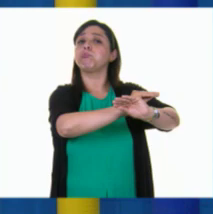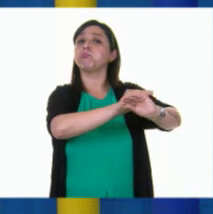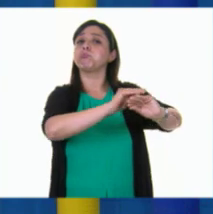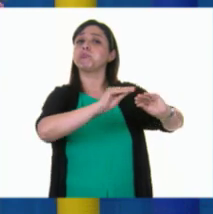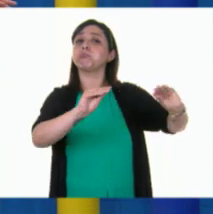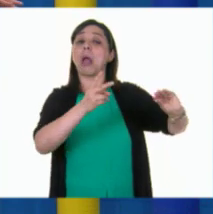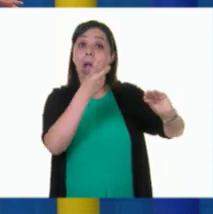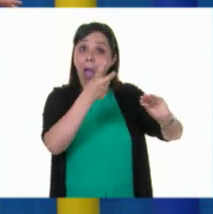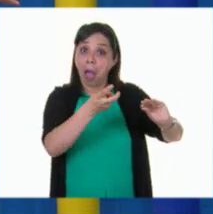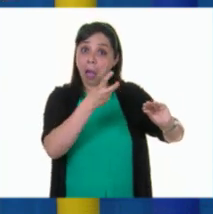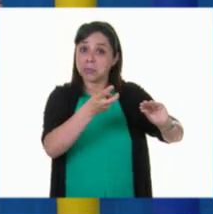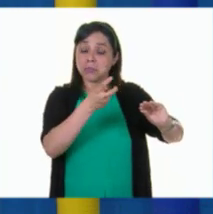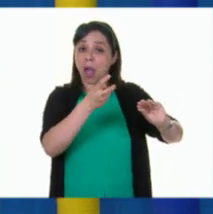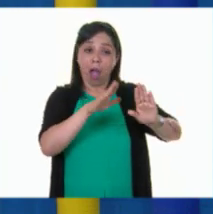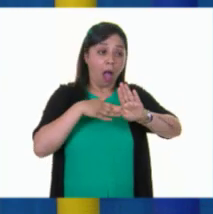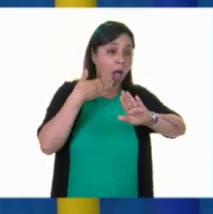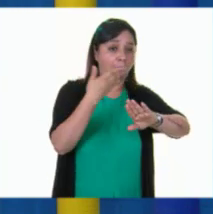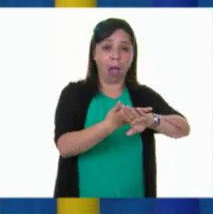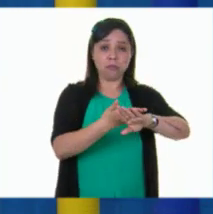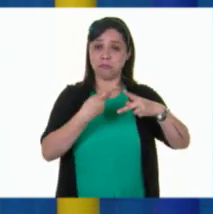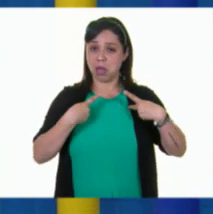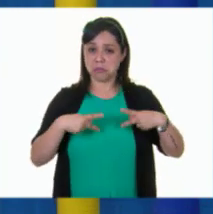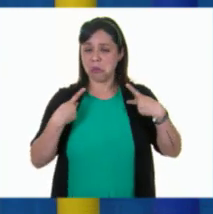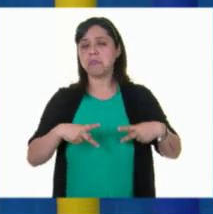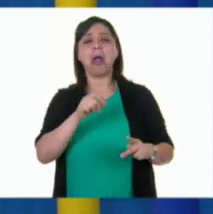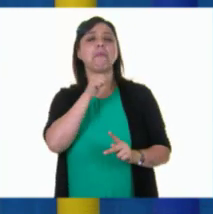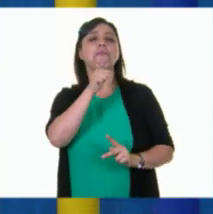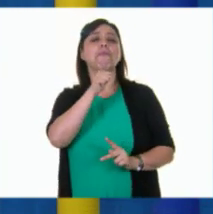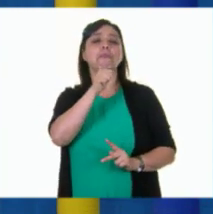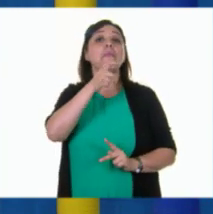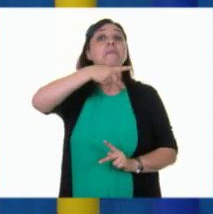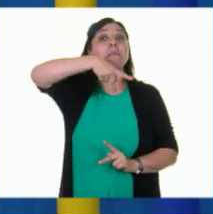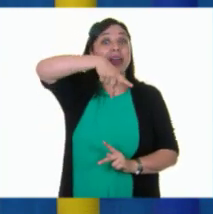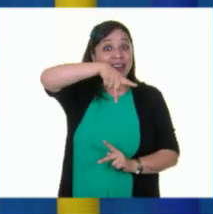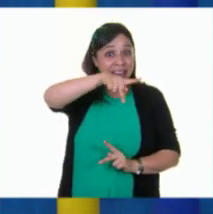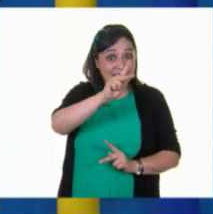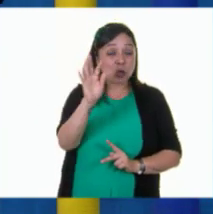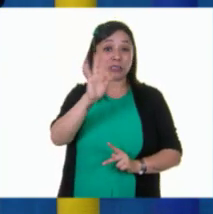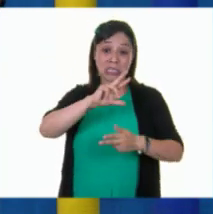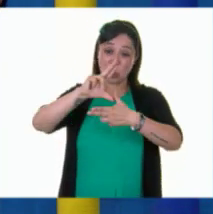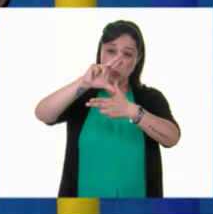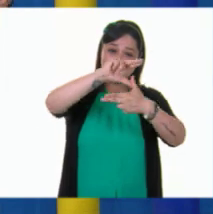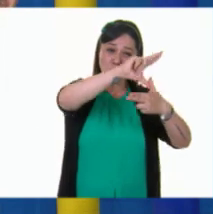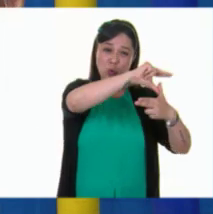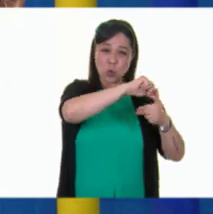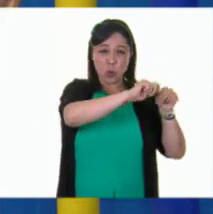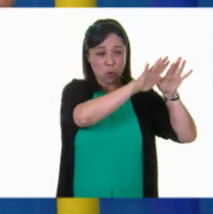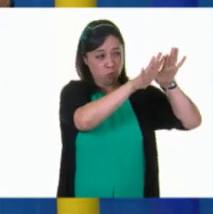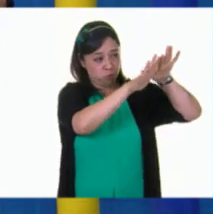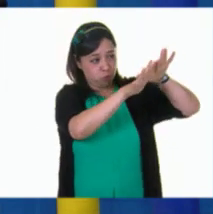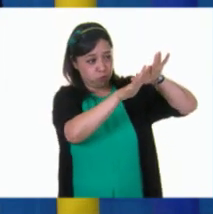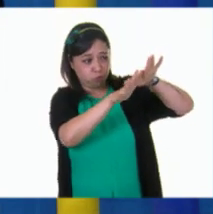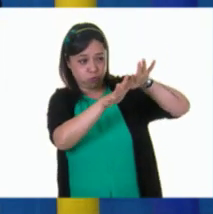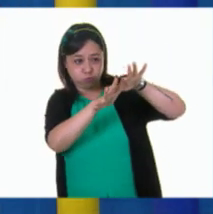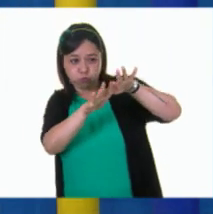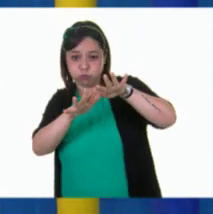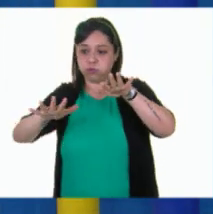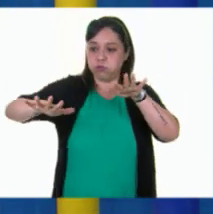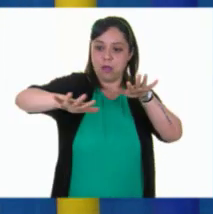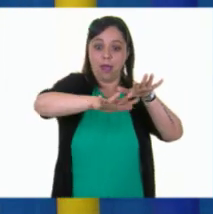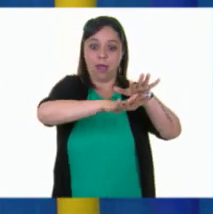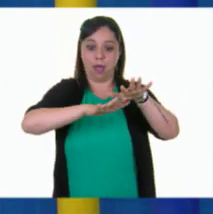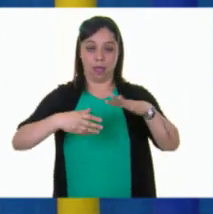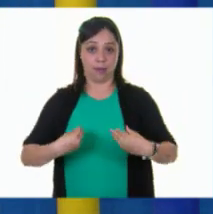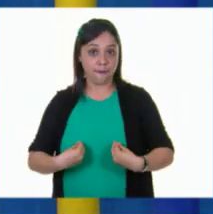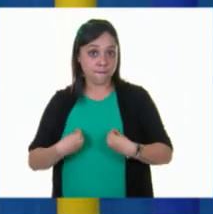fenómeno no afectaría a nadie. Pero si se acerca a la costa y hay personas que viven ahí, entonces se dice